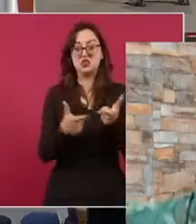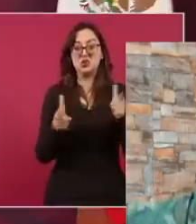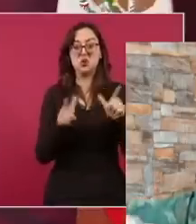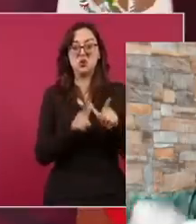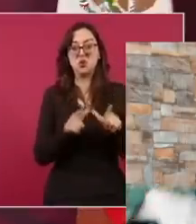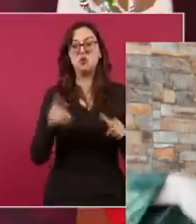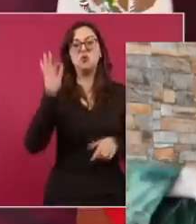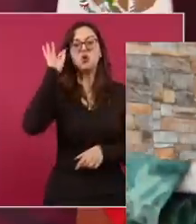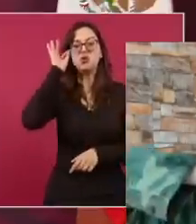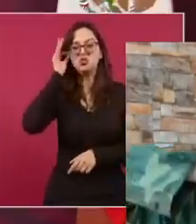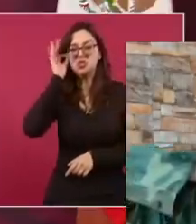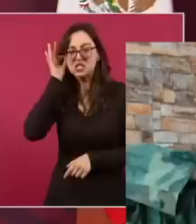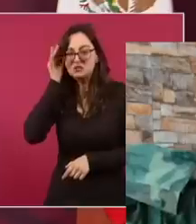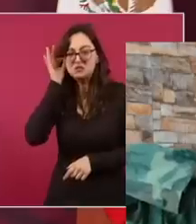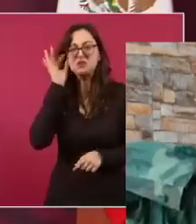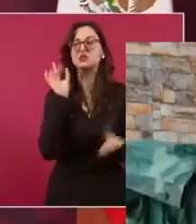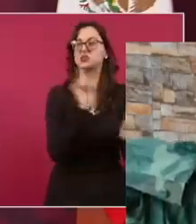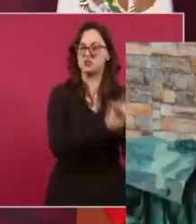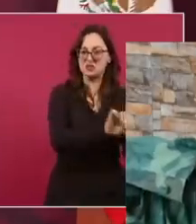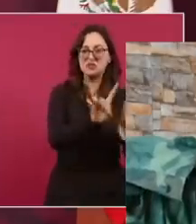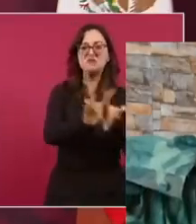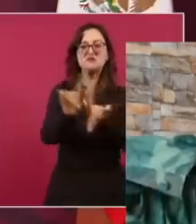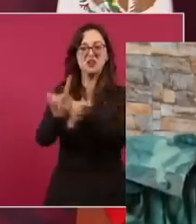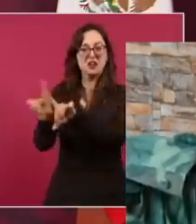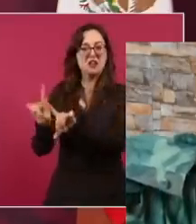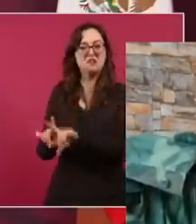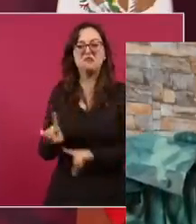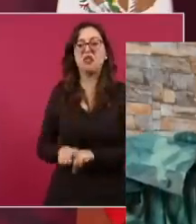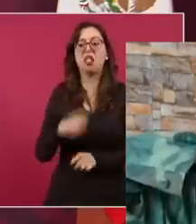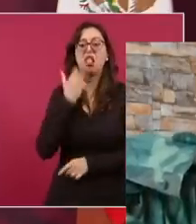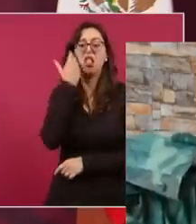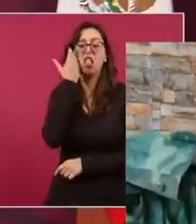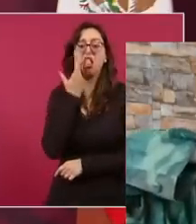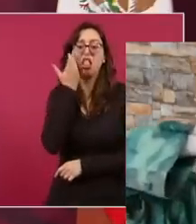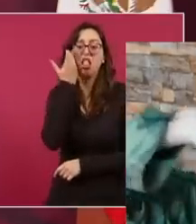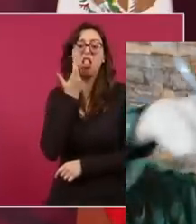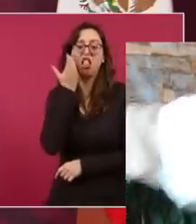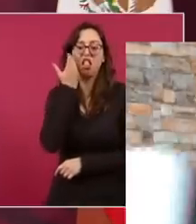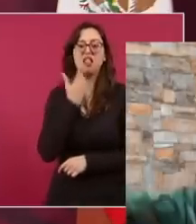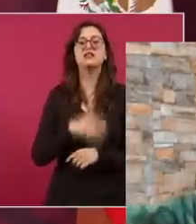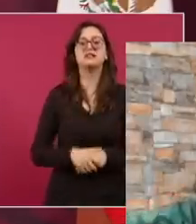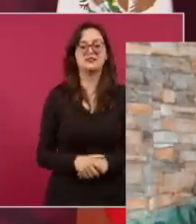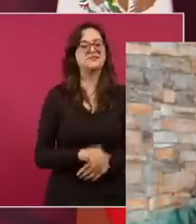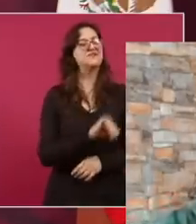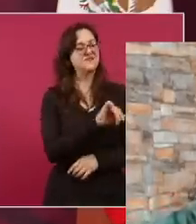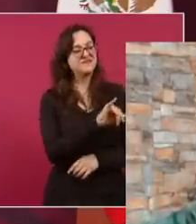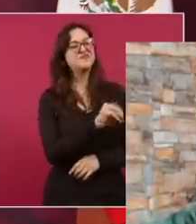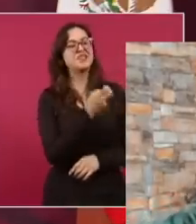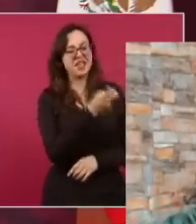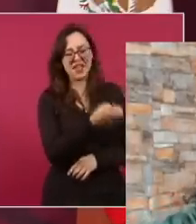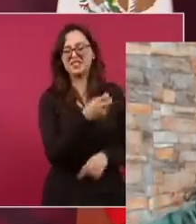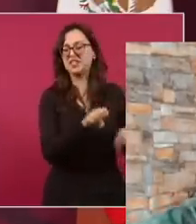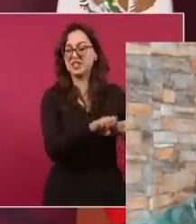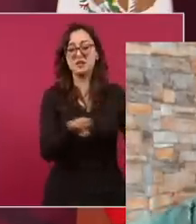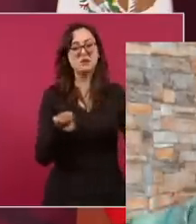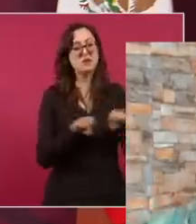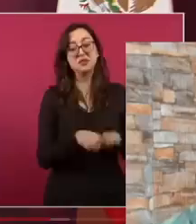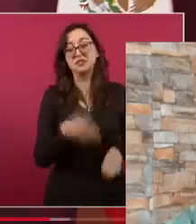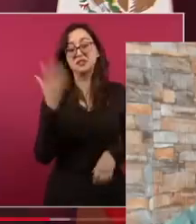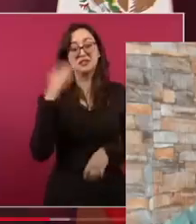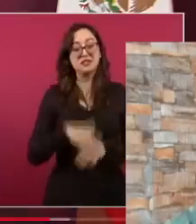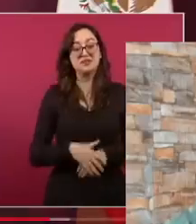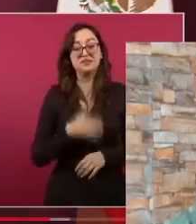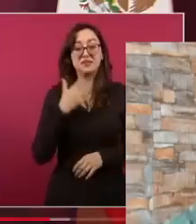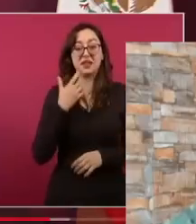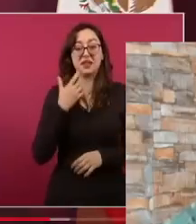lambiscones. Sí. Los que se la pasan lamiendo, híjole, no voy a decir